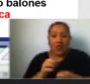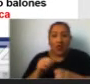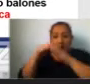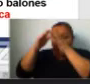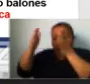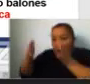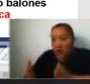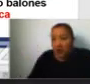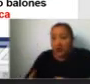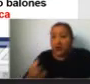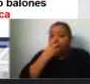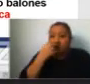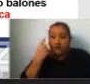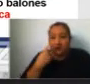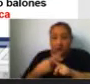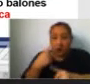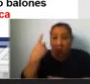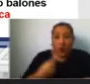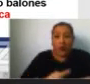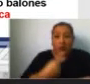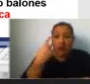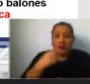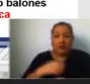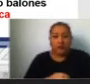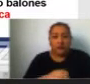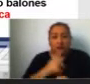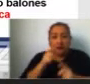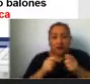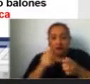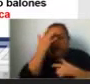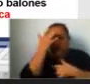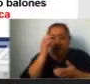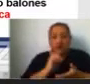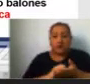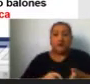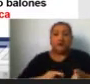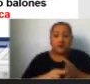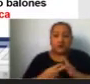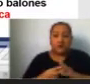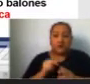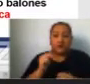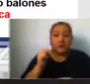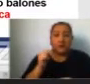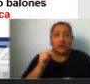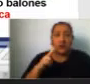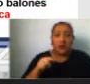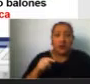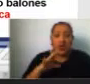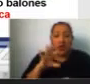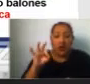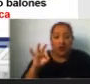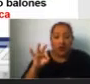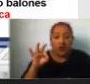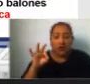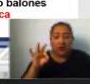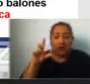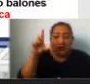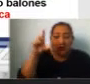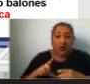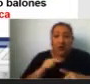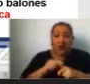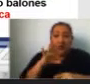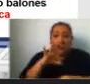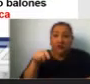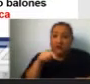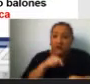día. Un paciente crítico podría consumir 2.500 litros en 5 horas. Todo dependerá